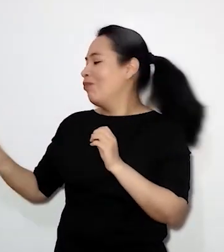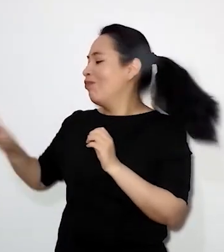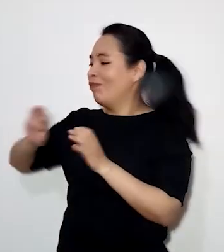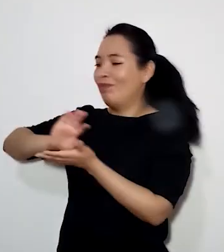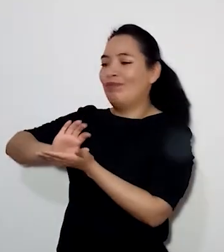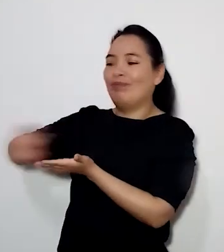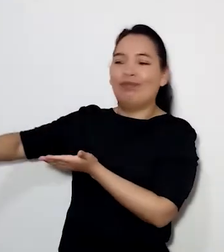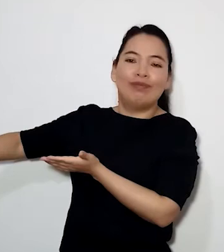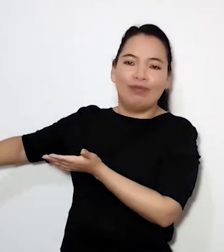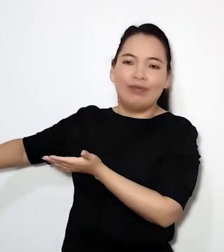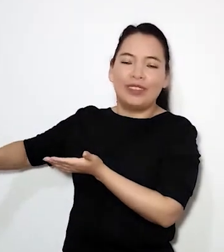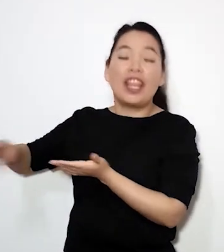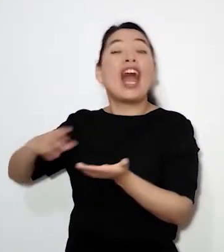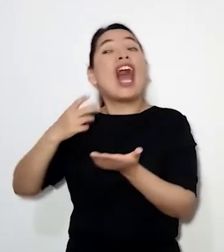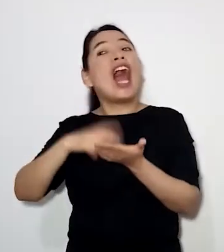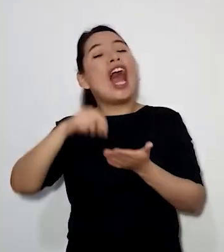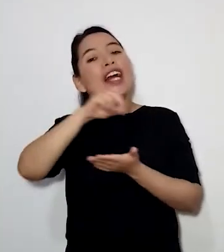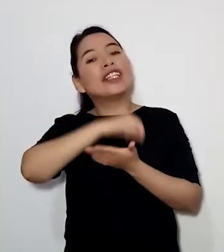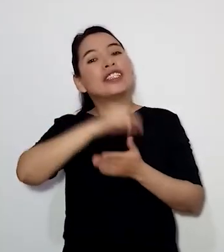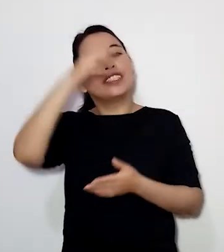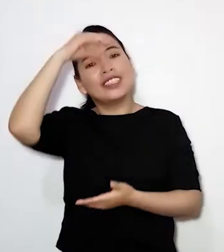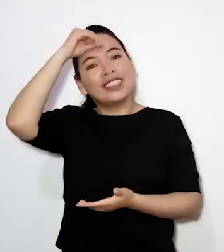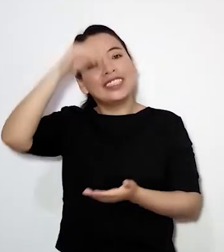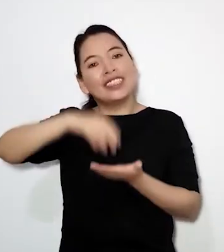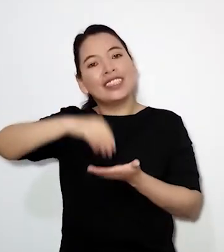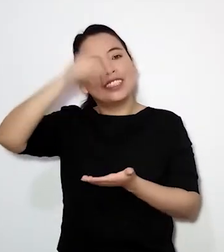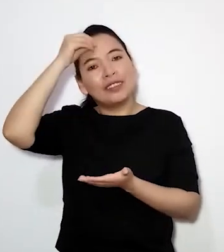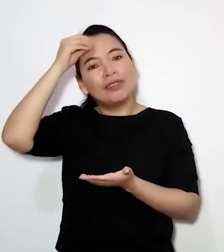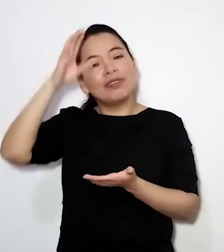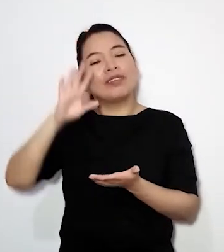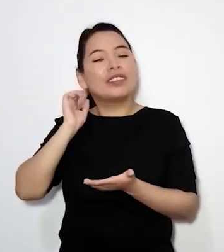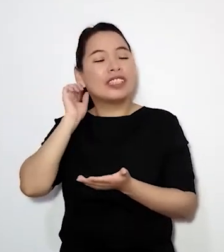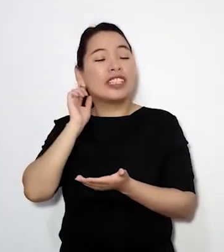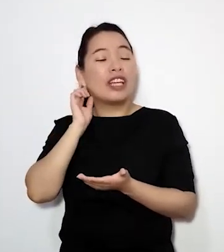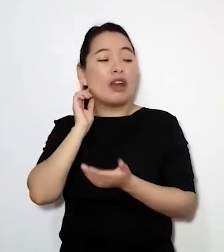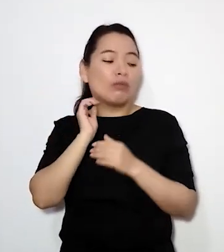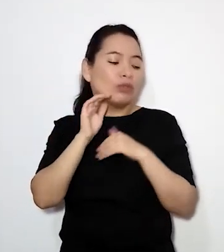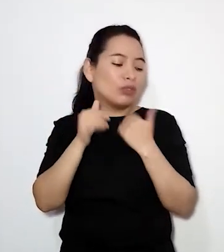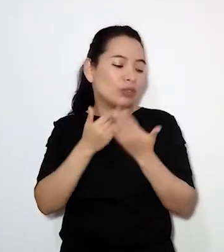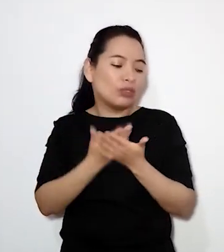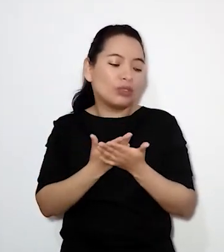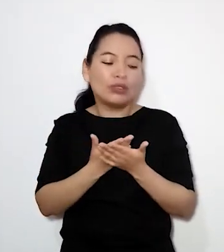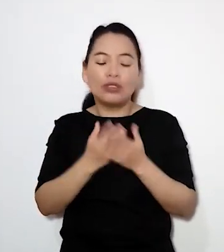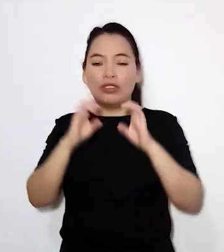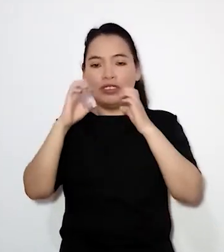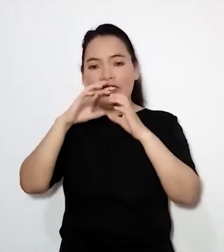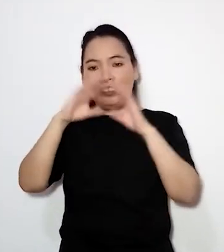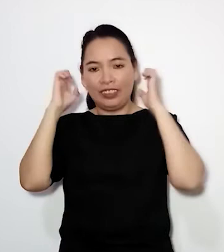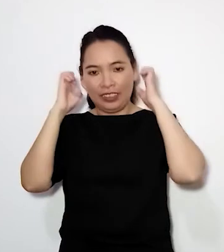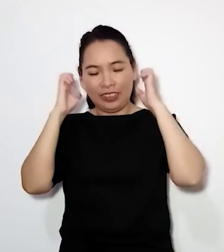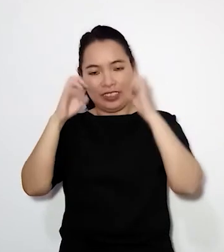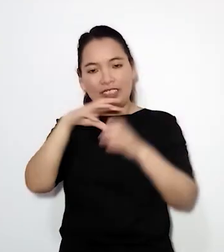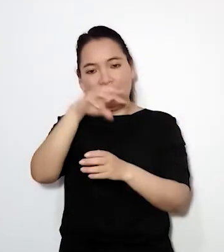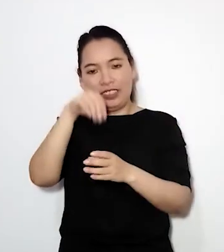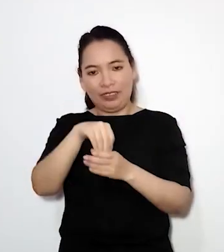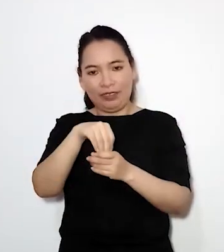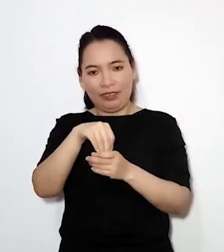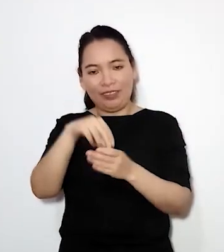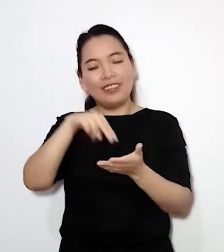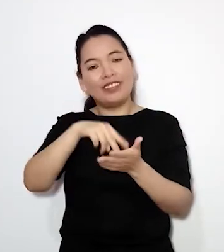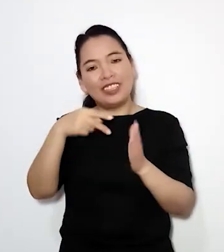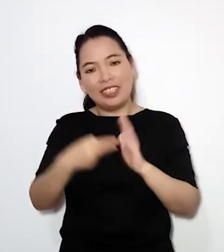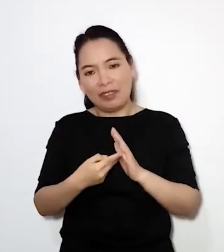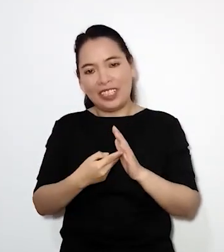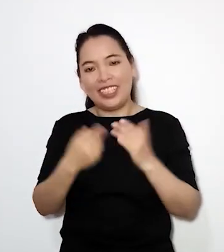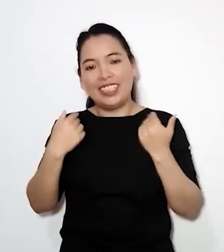a través de una enseñanza inclusiva es el derecho de cada niña, de cada niño, que en